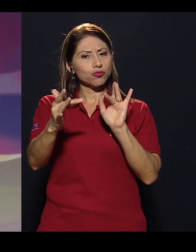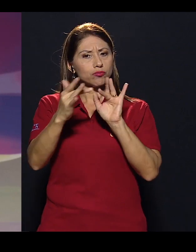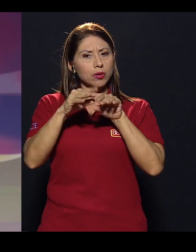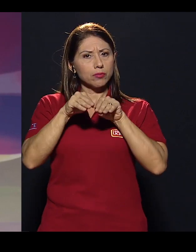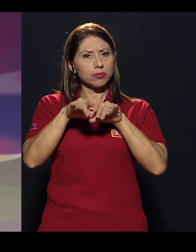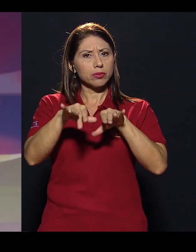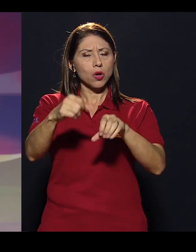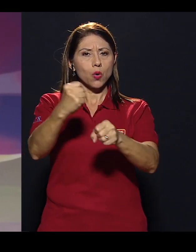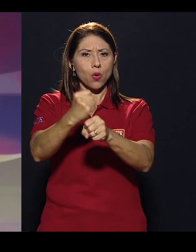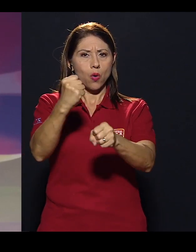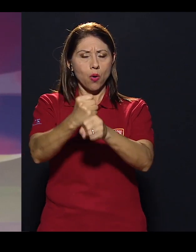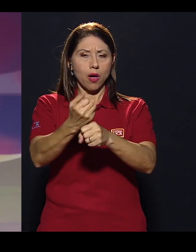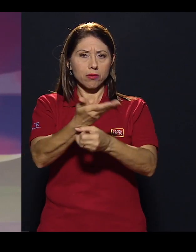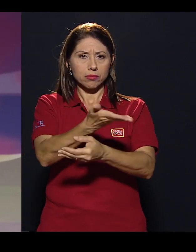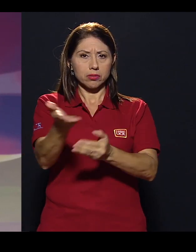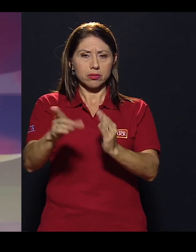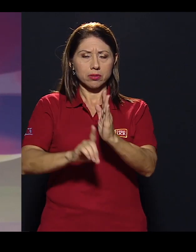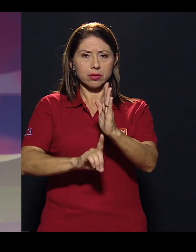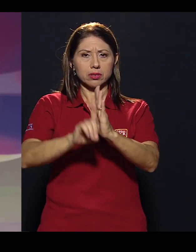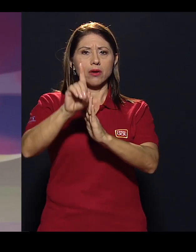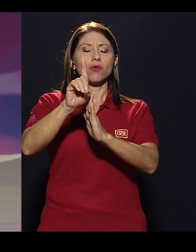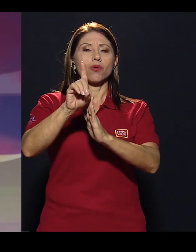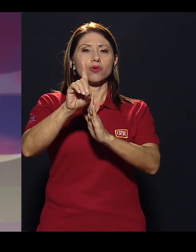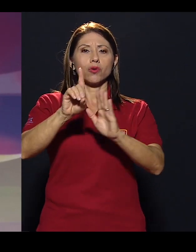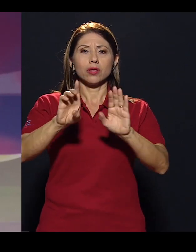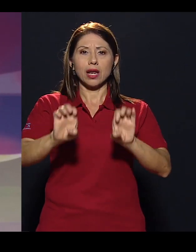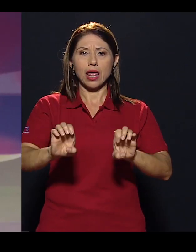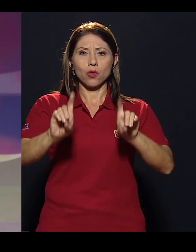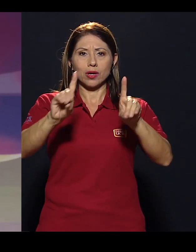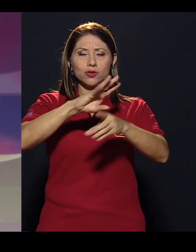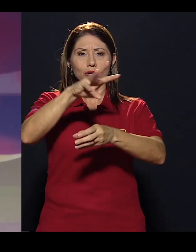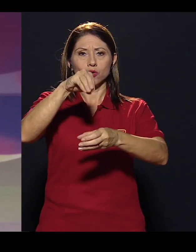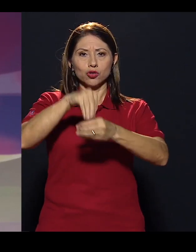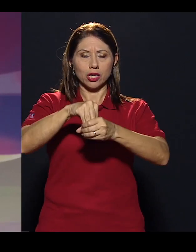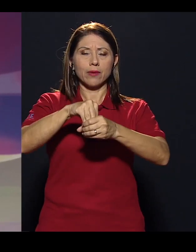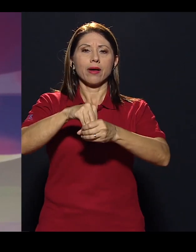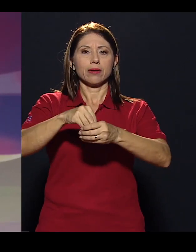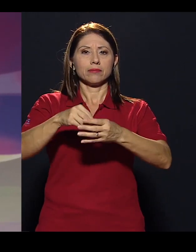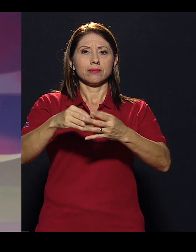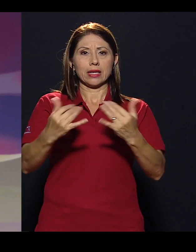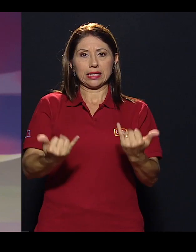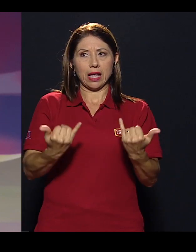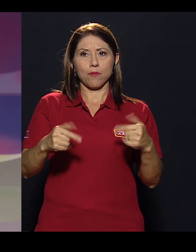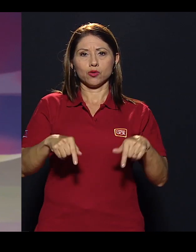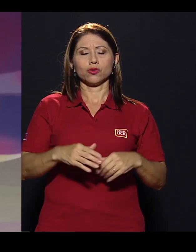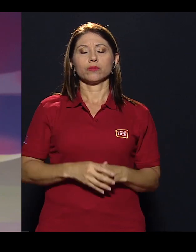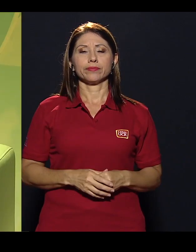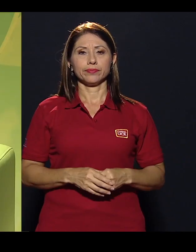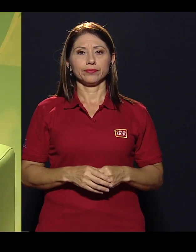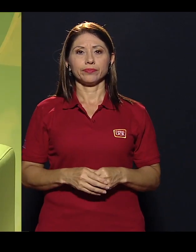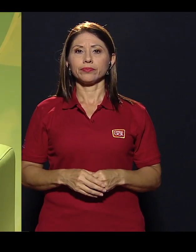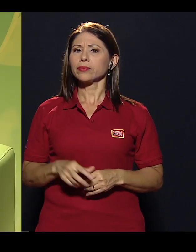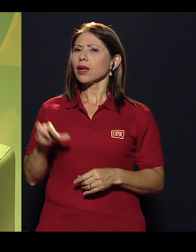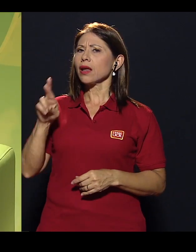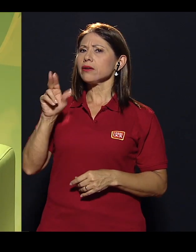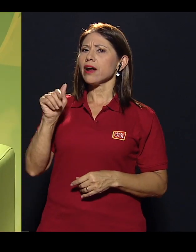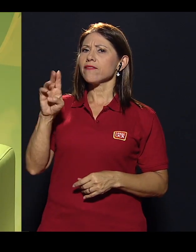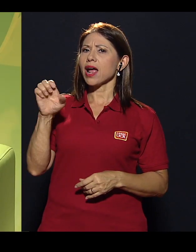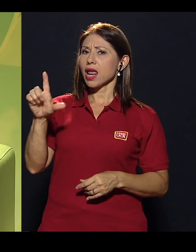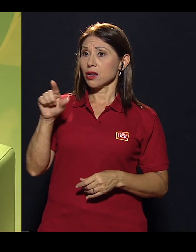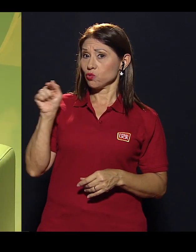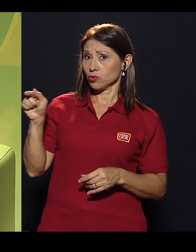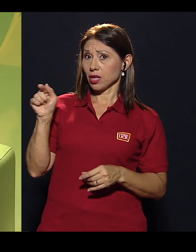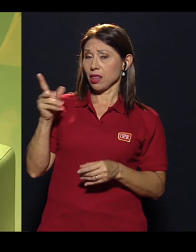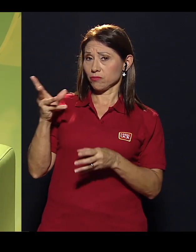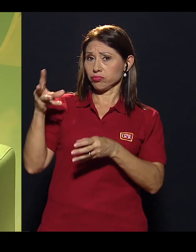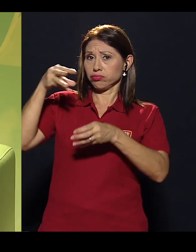y podemos contribuir a este desarrollo de la educación inclusiva en el que estamos. Rafael, sí. Y usted,